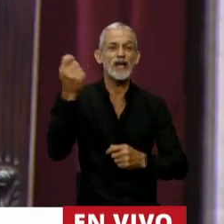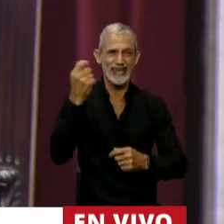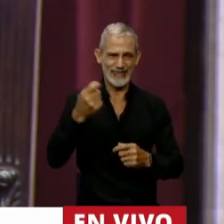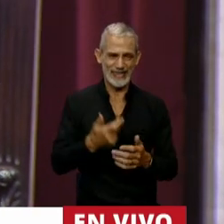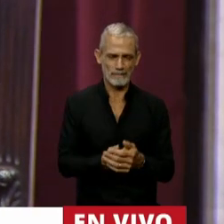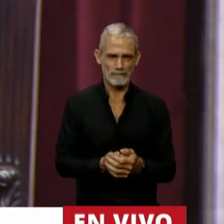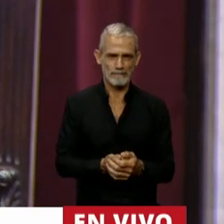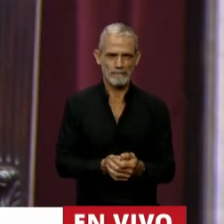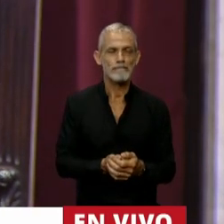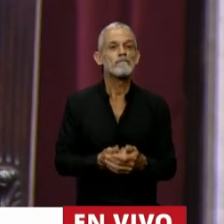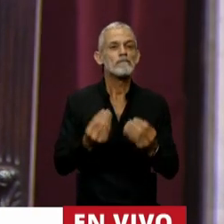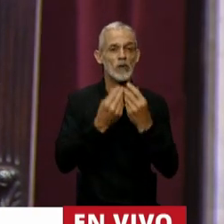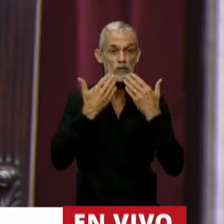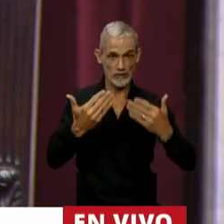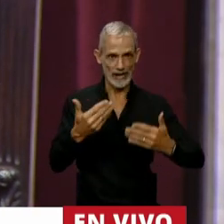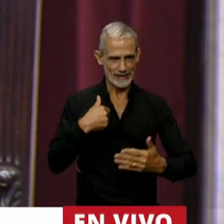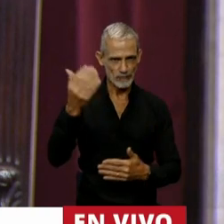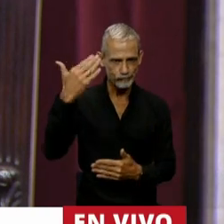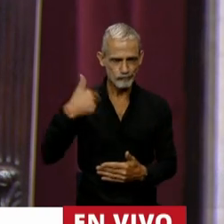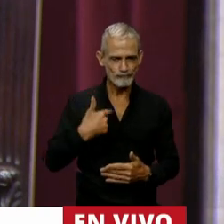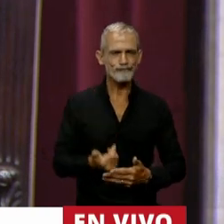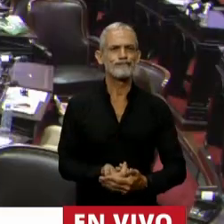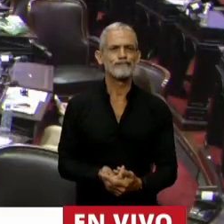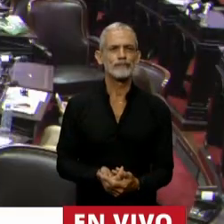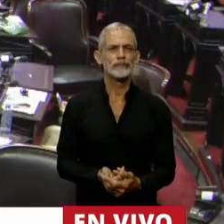Izquierda. Muchas gracias por la palabra.